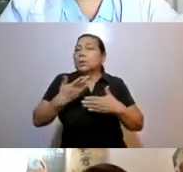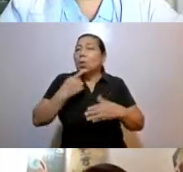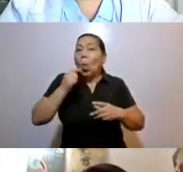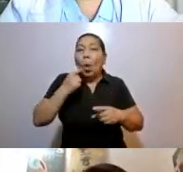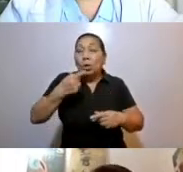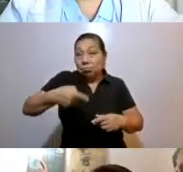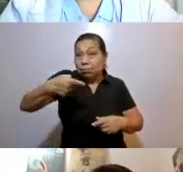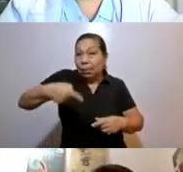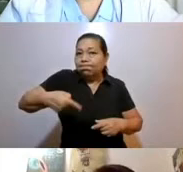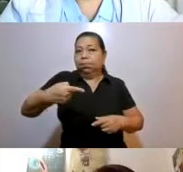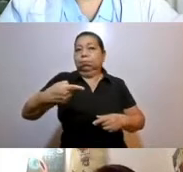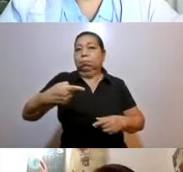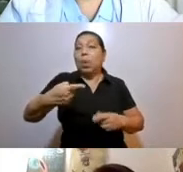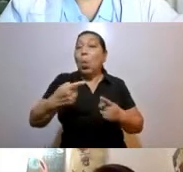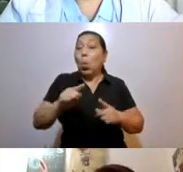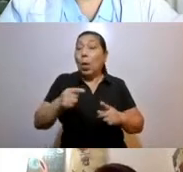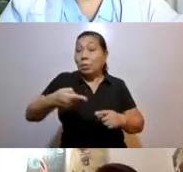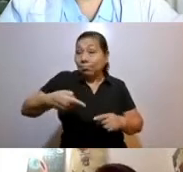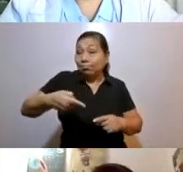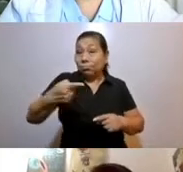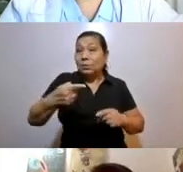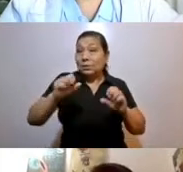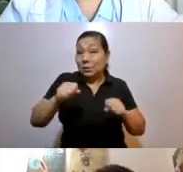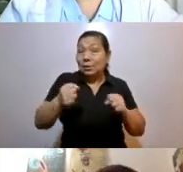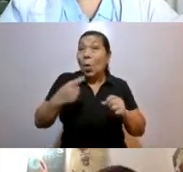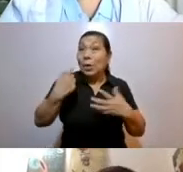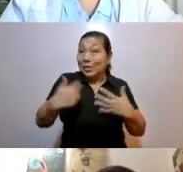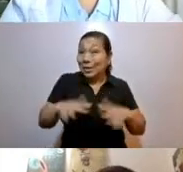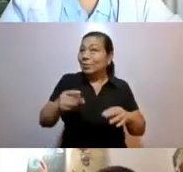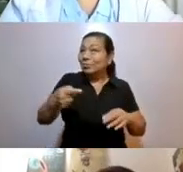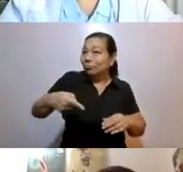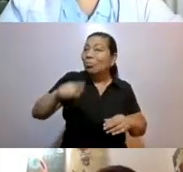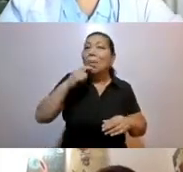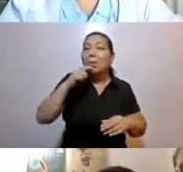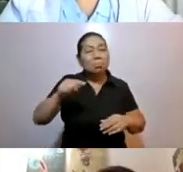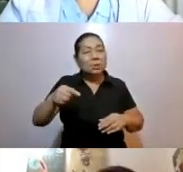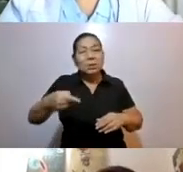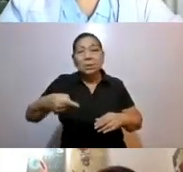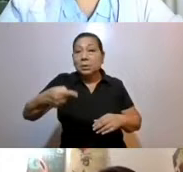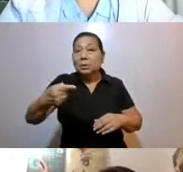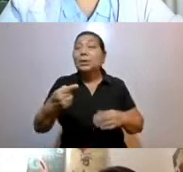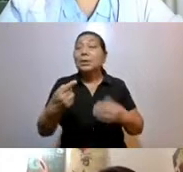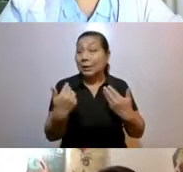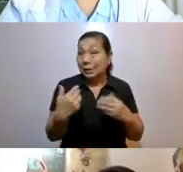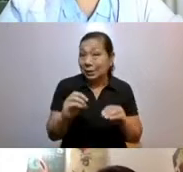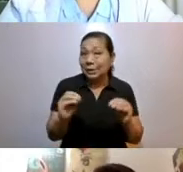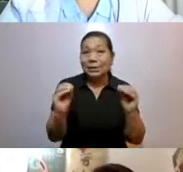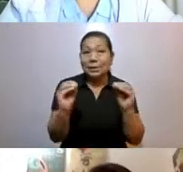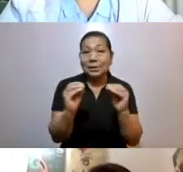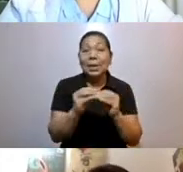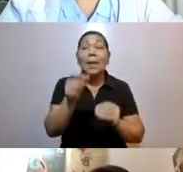erección. Cuando el pene consigue esta erección, la erección lo que va a buscar es que